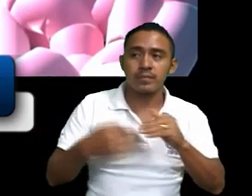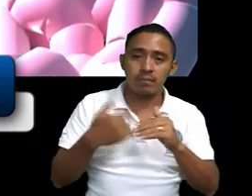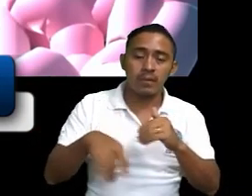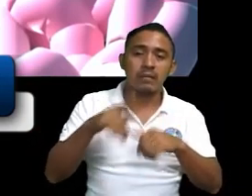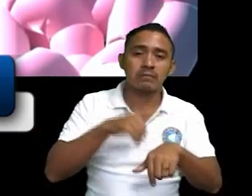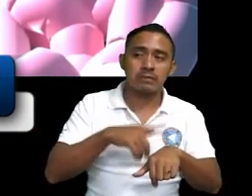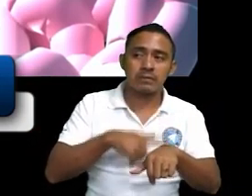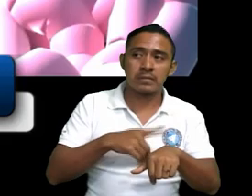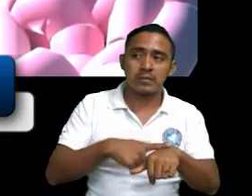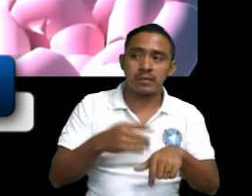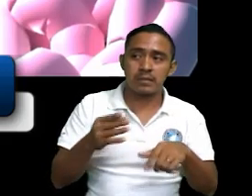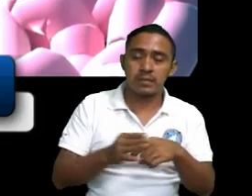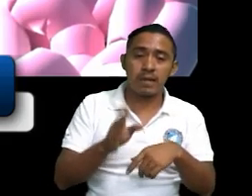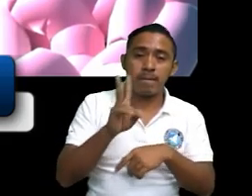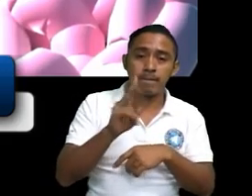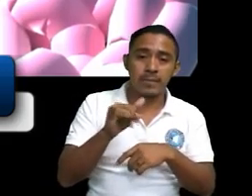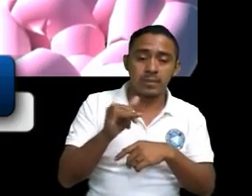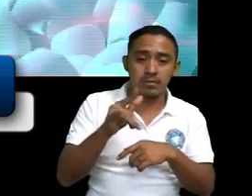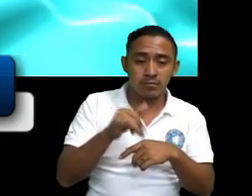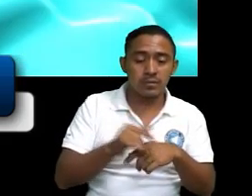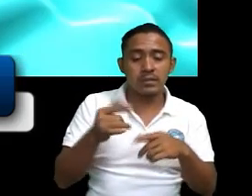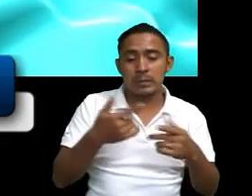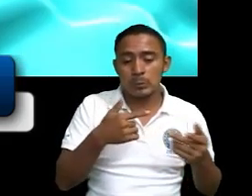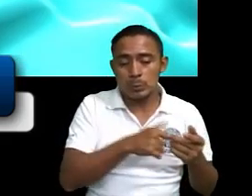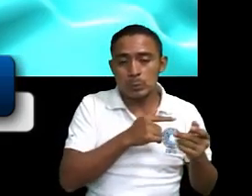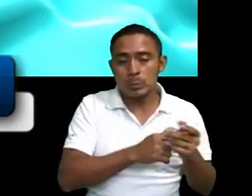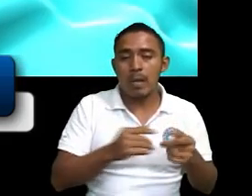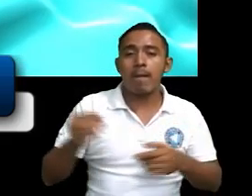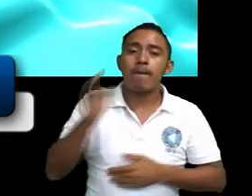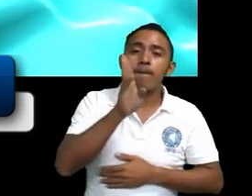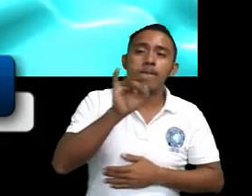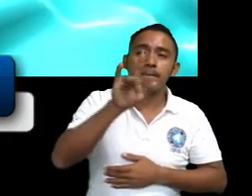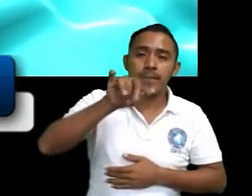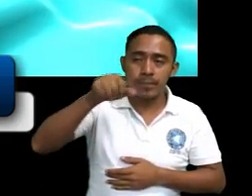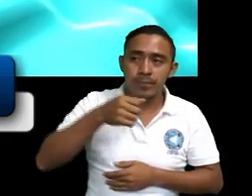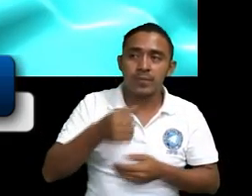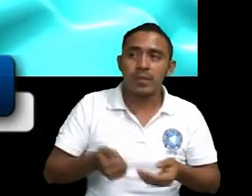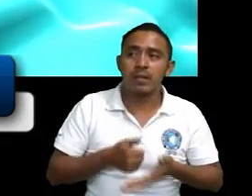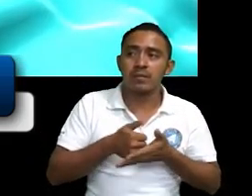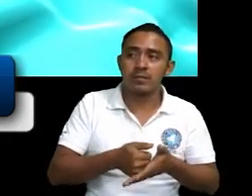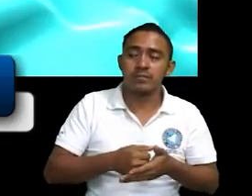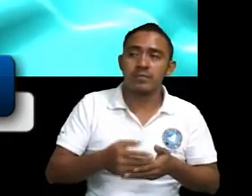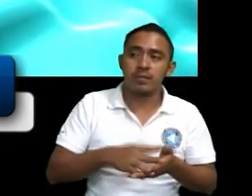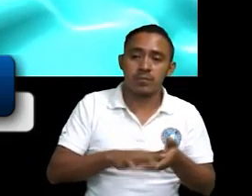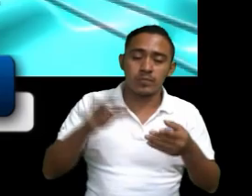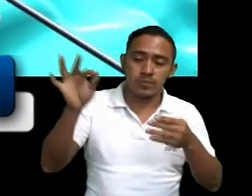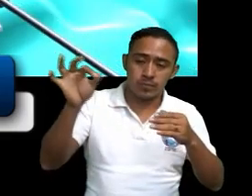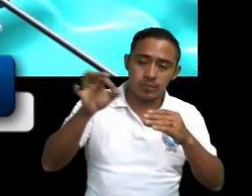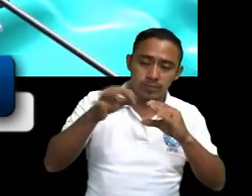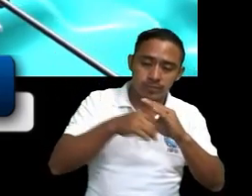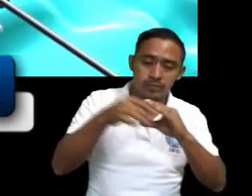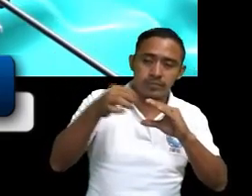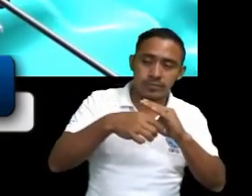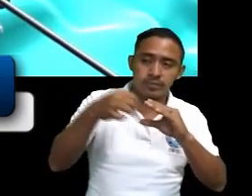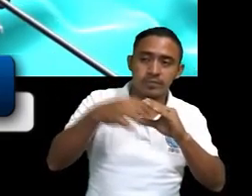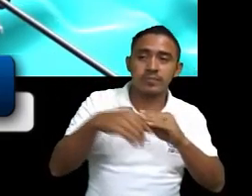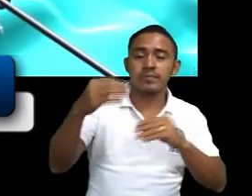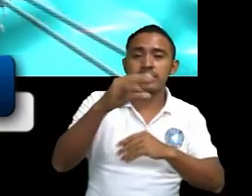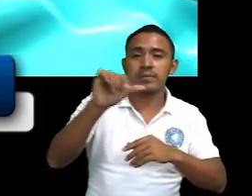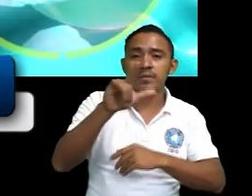tiempo la bilis en el interior de la misma y por lo tanto favorece que se depositen cristales de calcio donde empiezan a